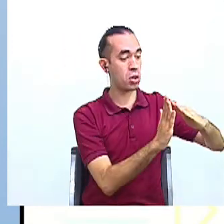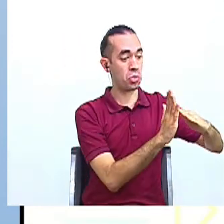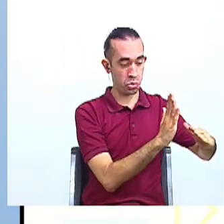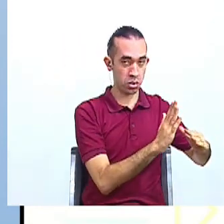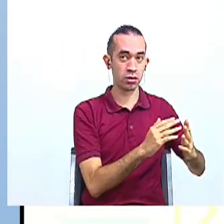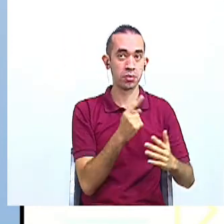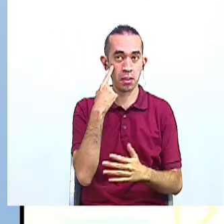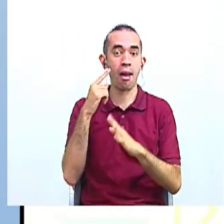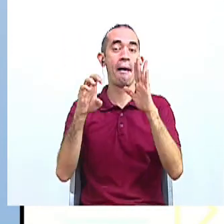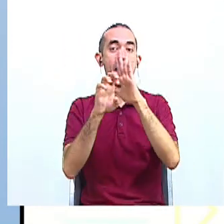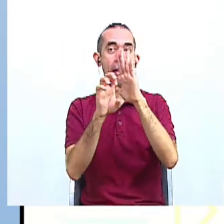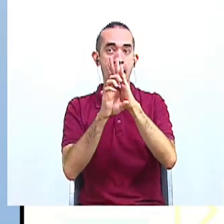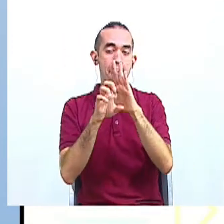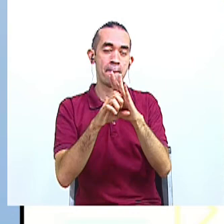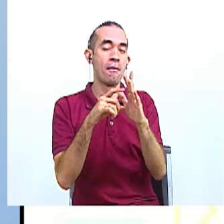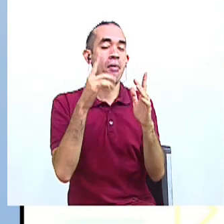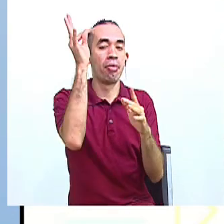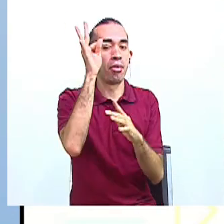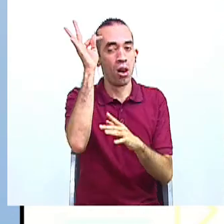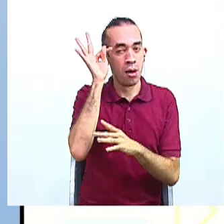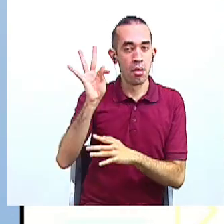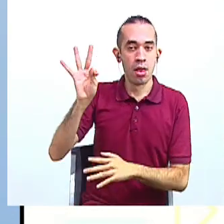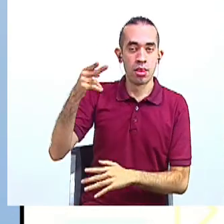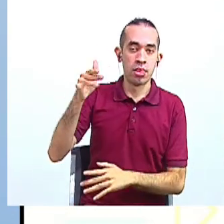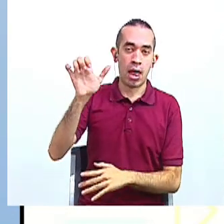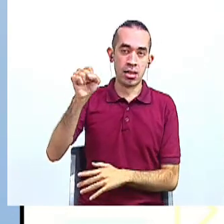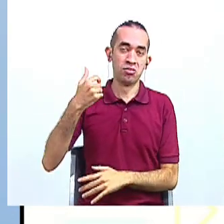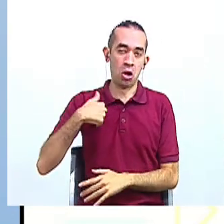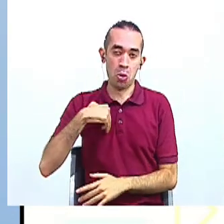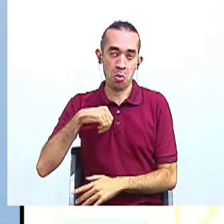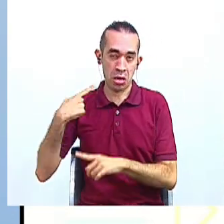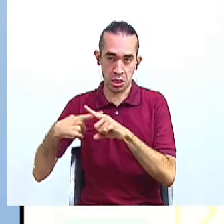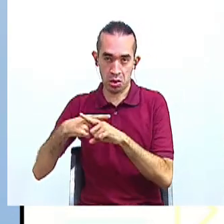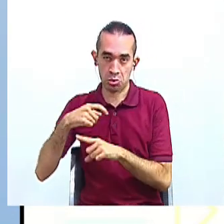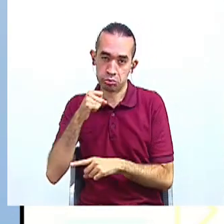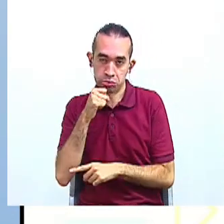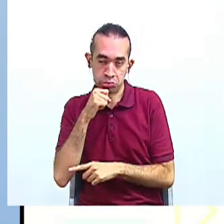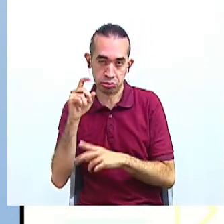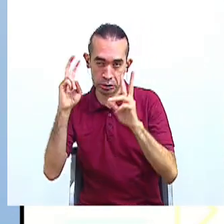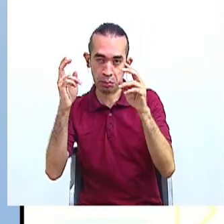un ejemplo con el teorema de Tales. Recordemos que las